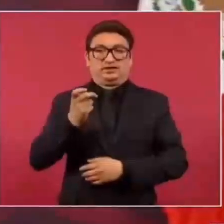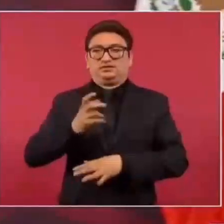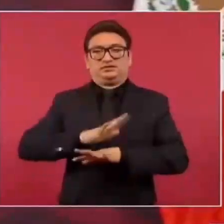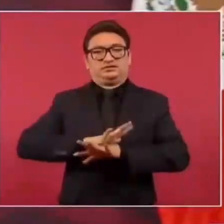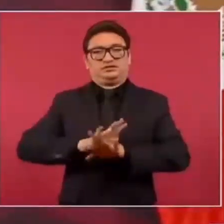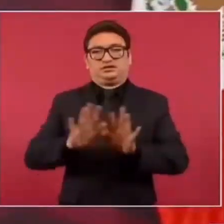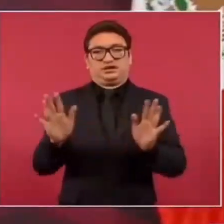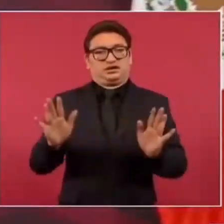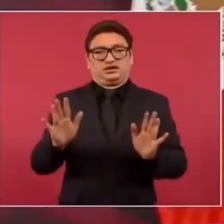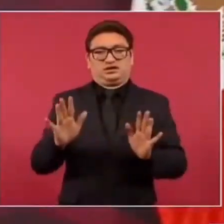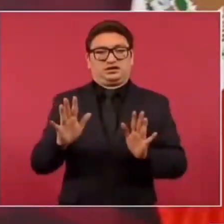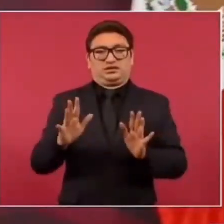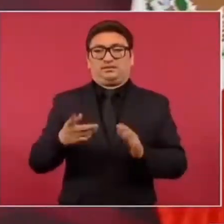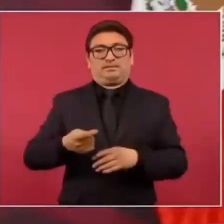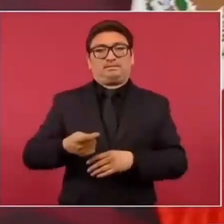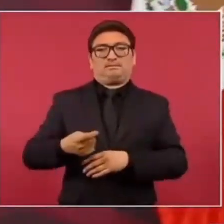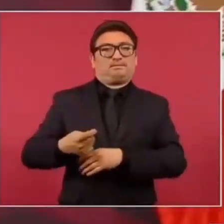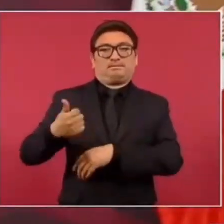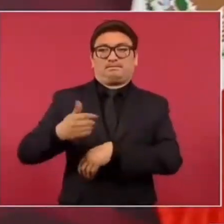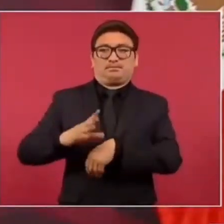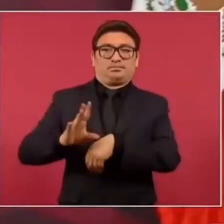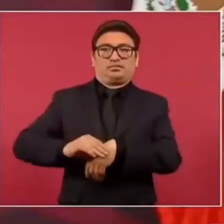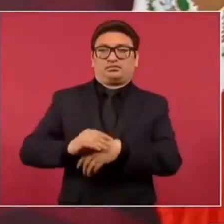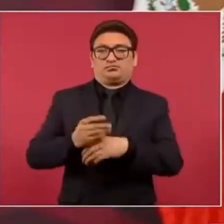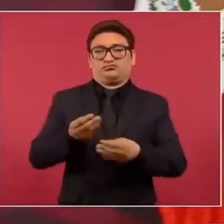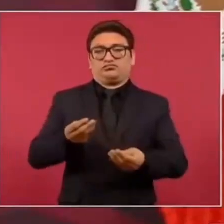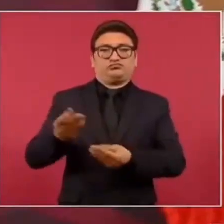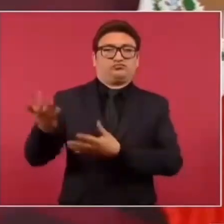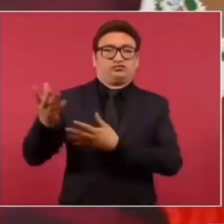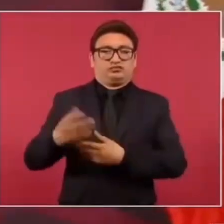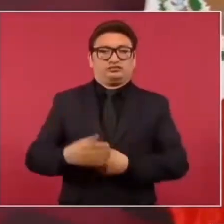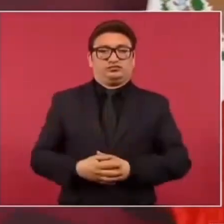entregado las primeras concesiones,